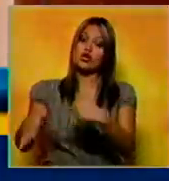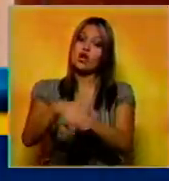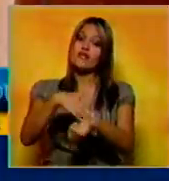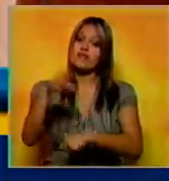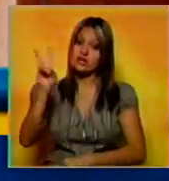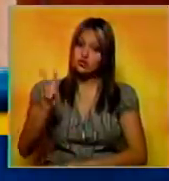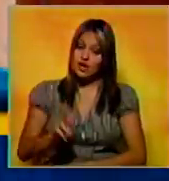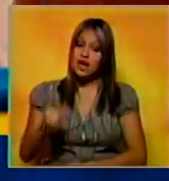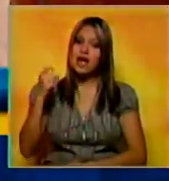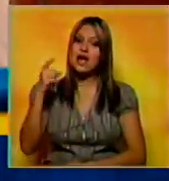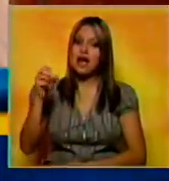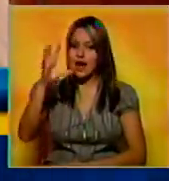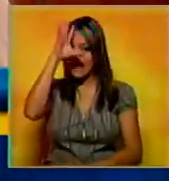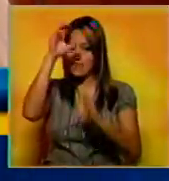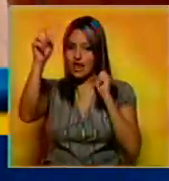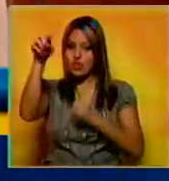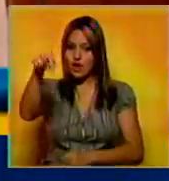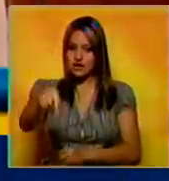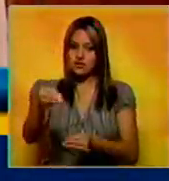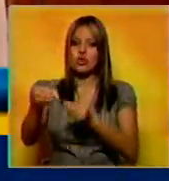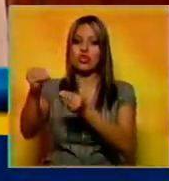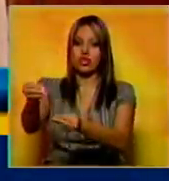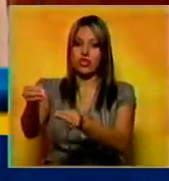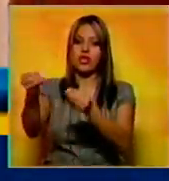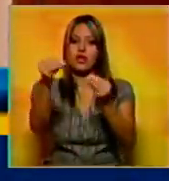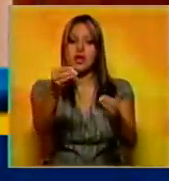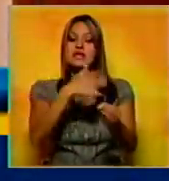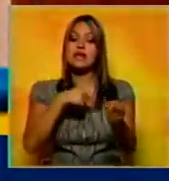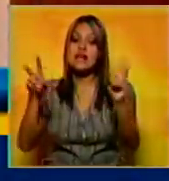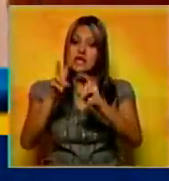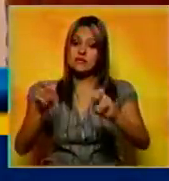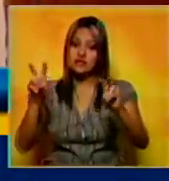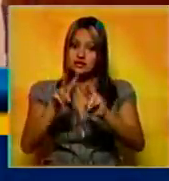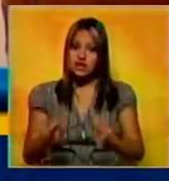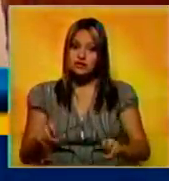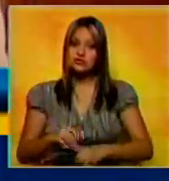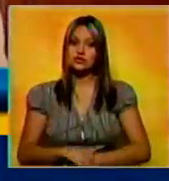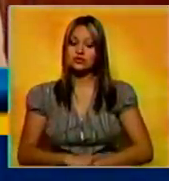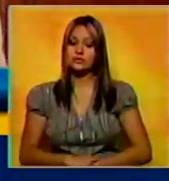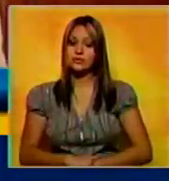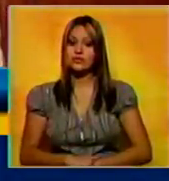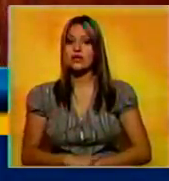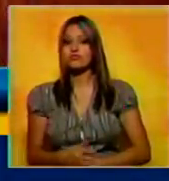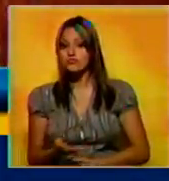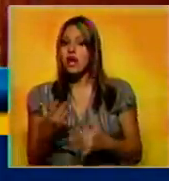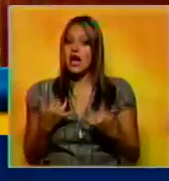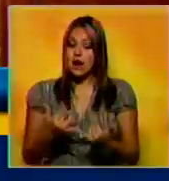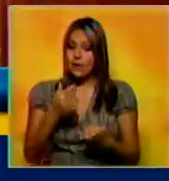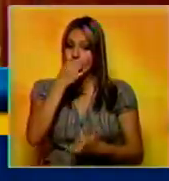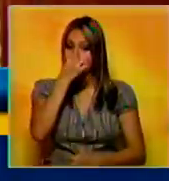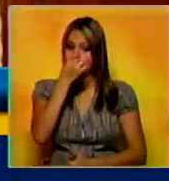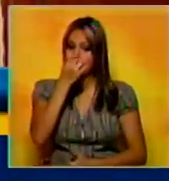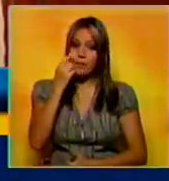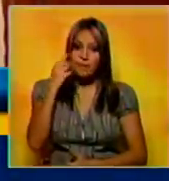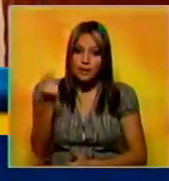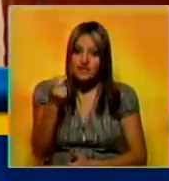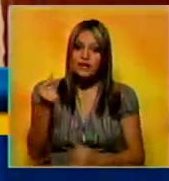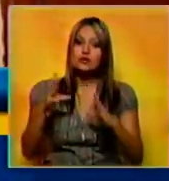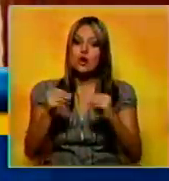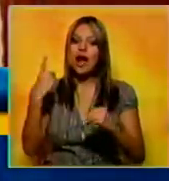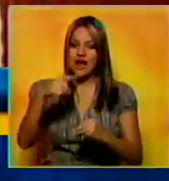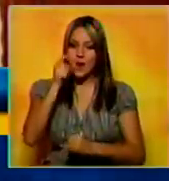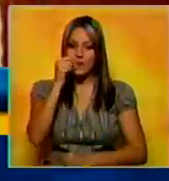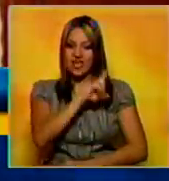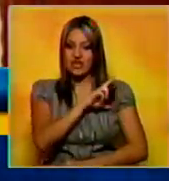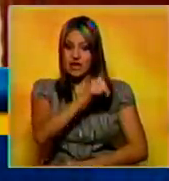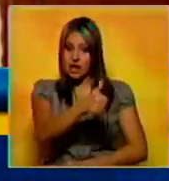Venezuela a través de su embajador aquí, pidiendo una investigación. Así que estaremos muy pendientes. El director de